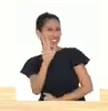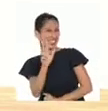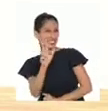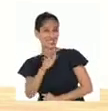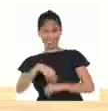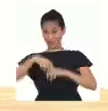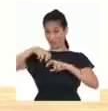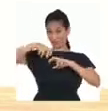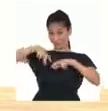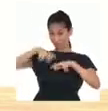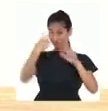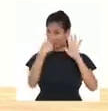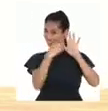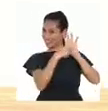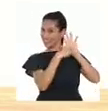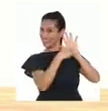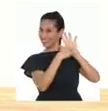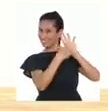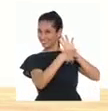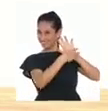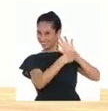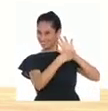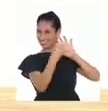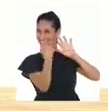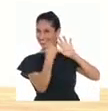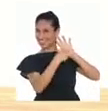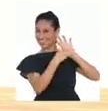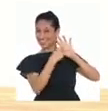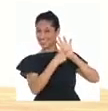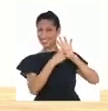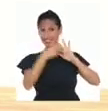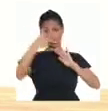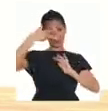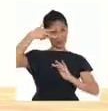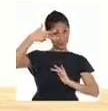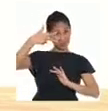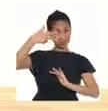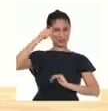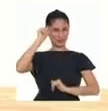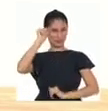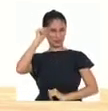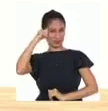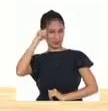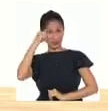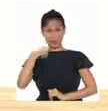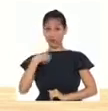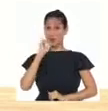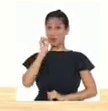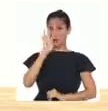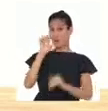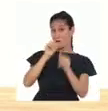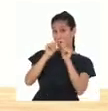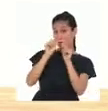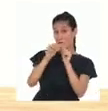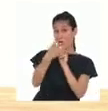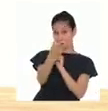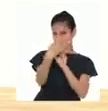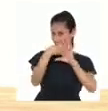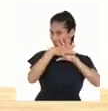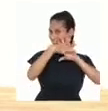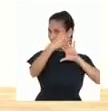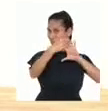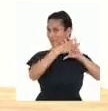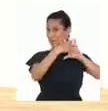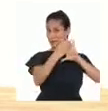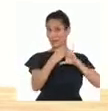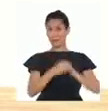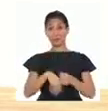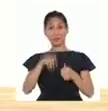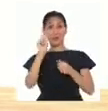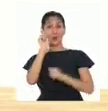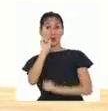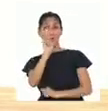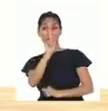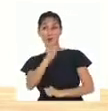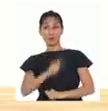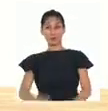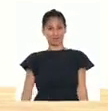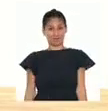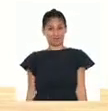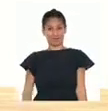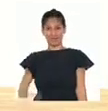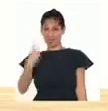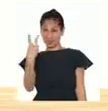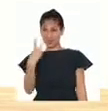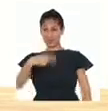cuclillas. Listo, tenemos estos 3 niveles. Ahora yo voy a decir el número y vamos a hacerlo juntos. 1,